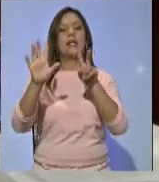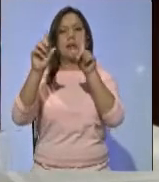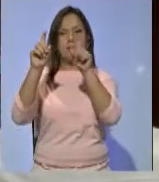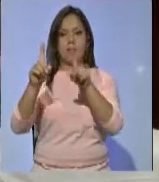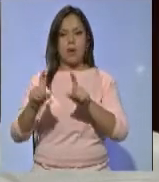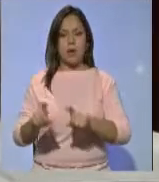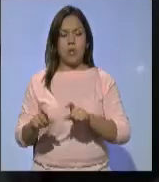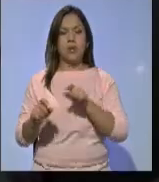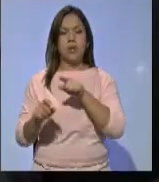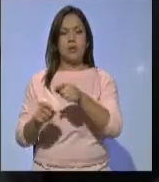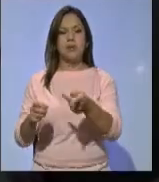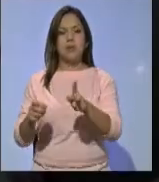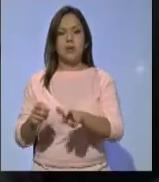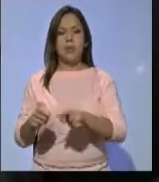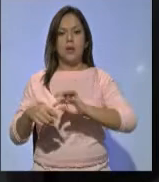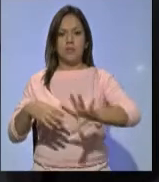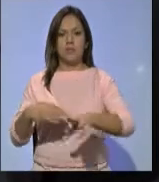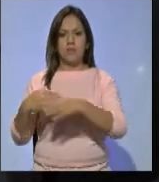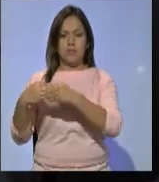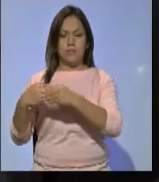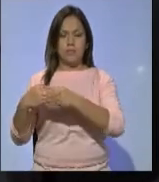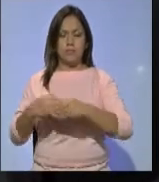sus respectivos anexos.